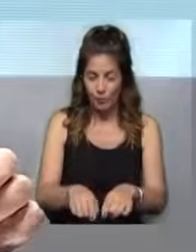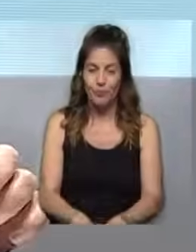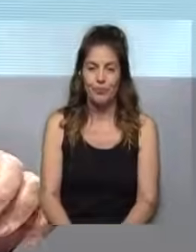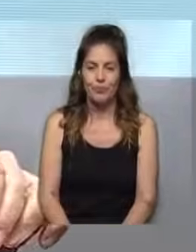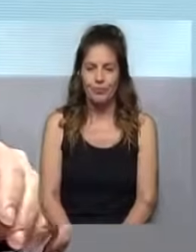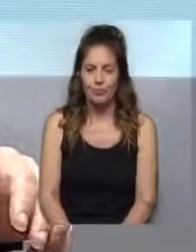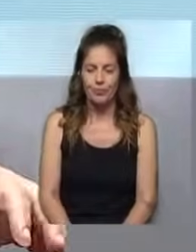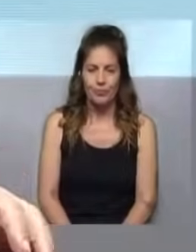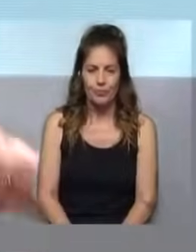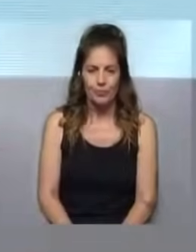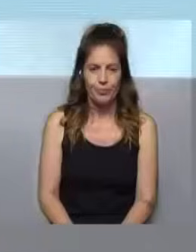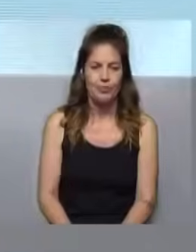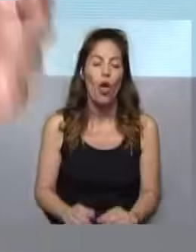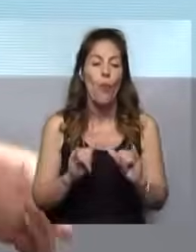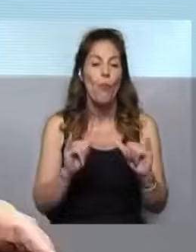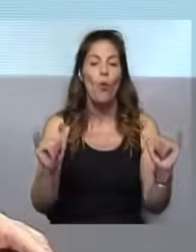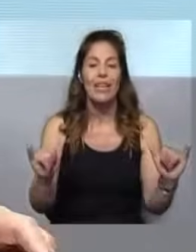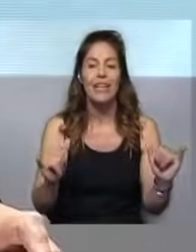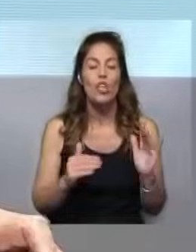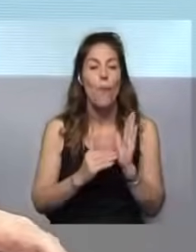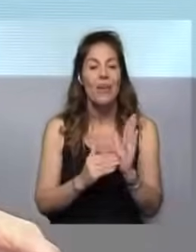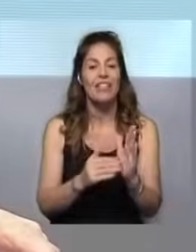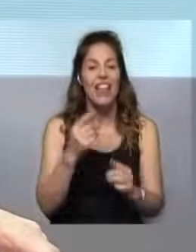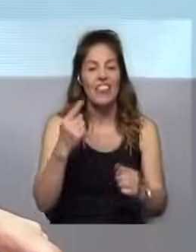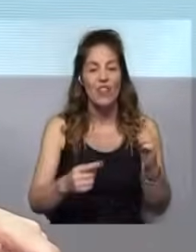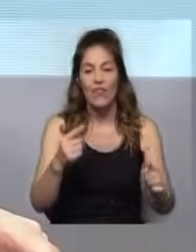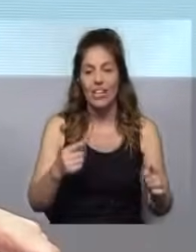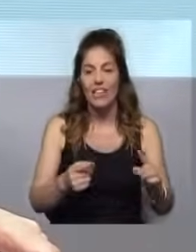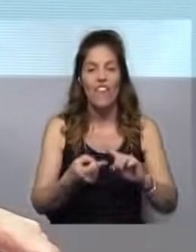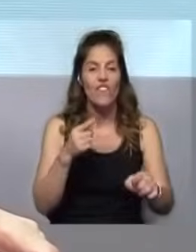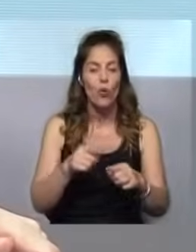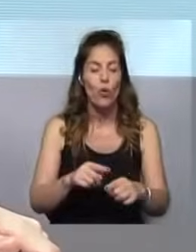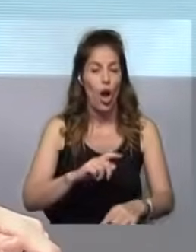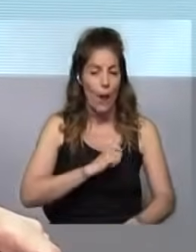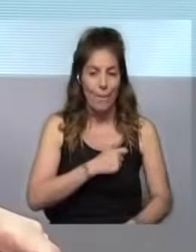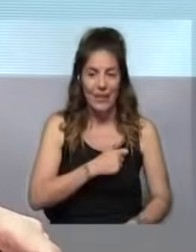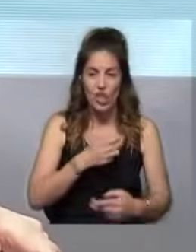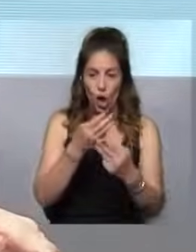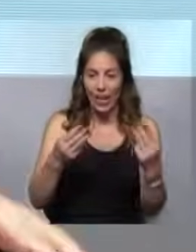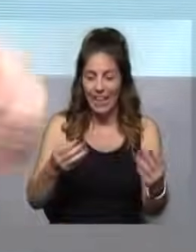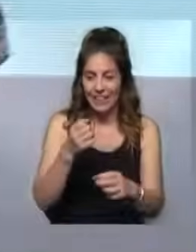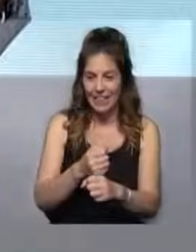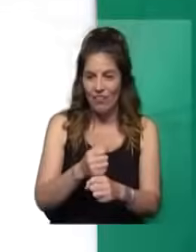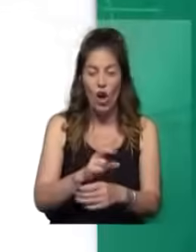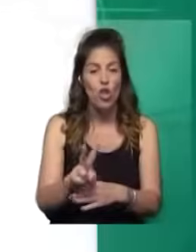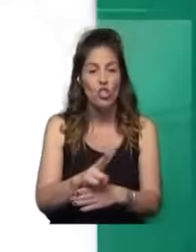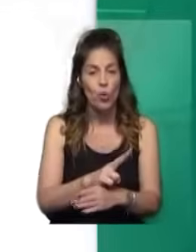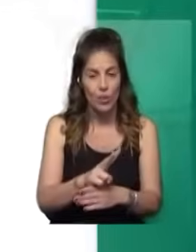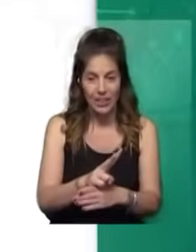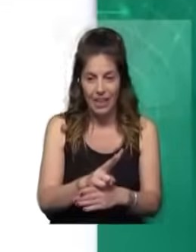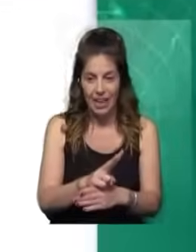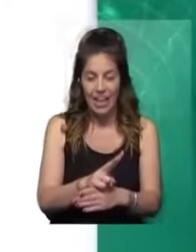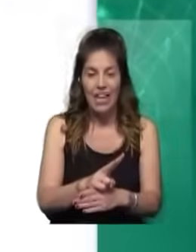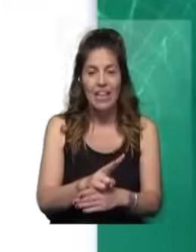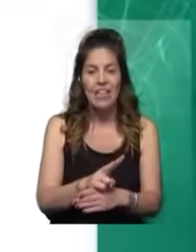gestión la publicación presenta diferentes indicadores vinculados a la inspección general de trabajo y seguridad social entre otras cosas se